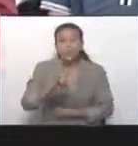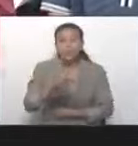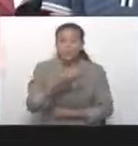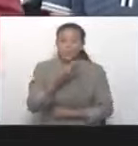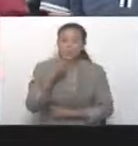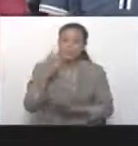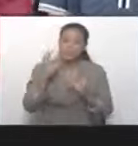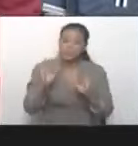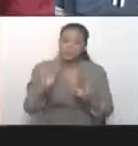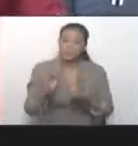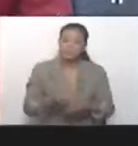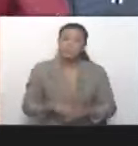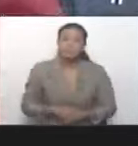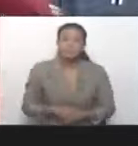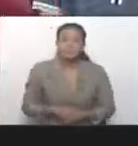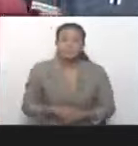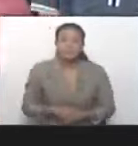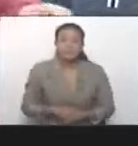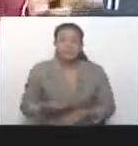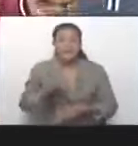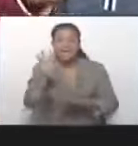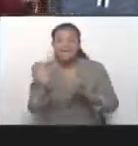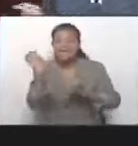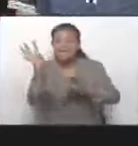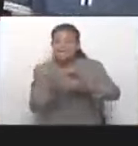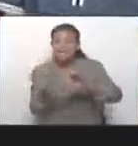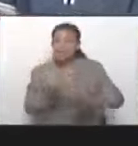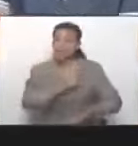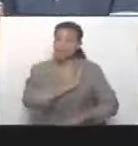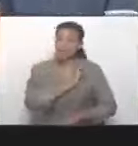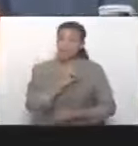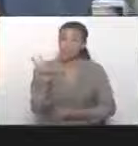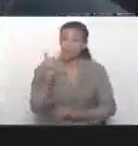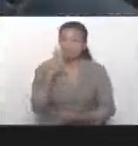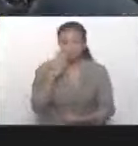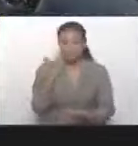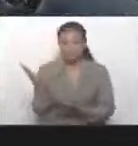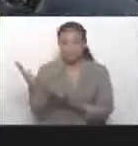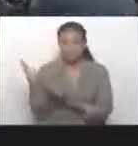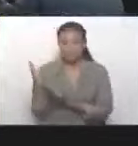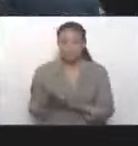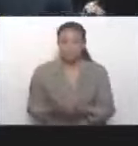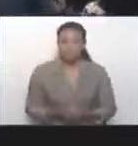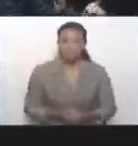Mejor imposible. El Esequibo es nuestro. Adelante, maestro.